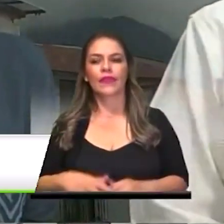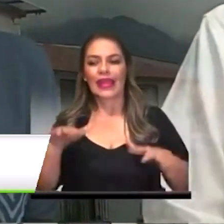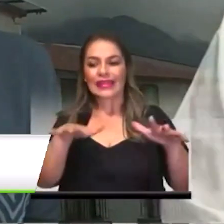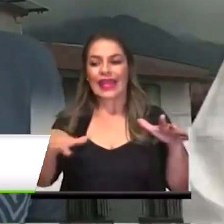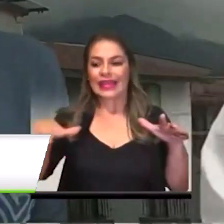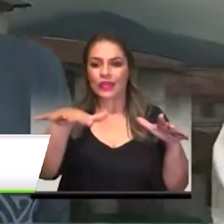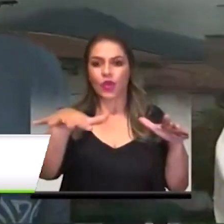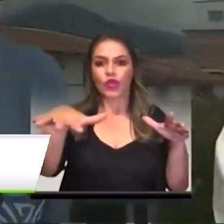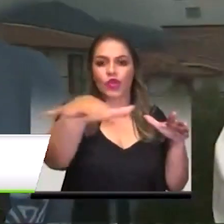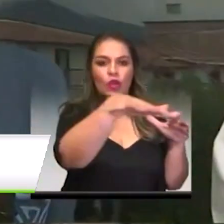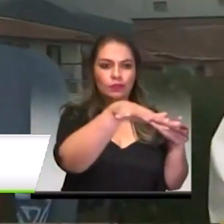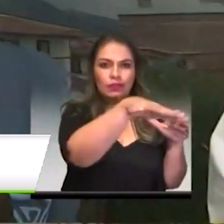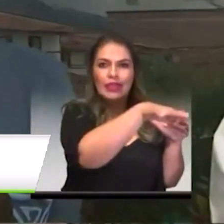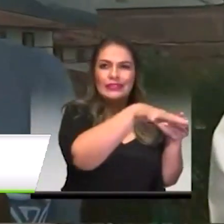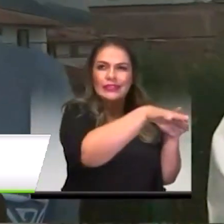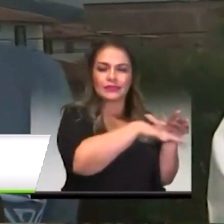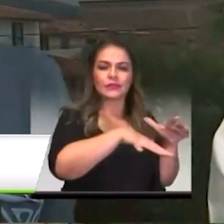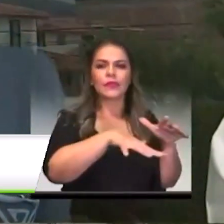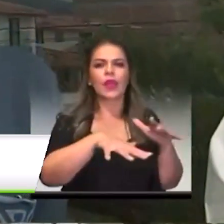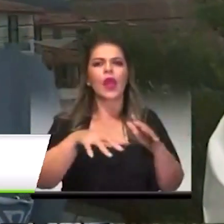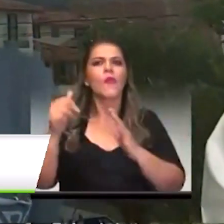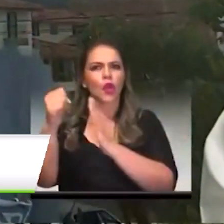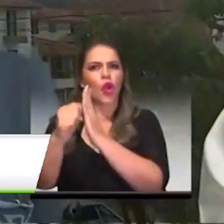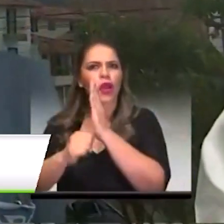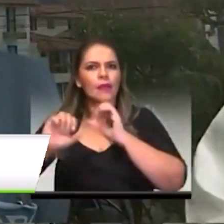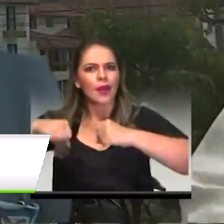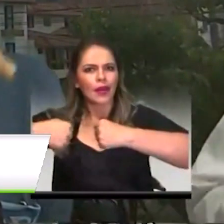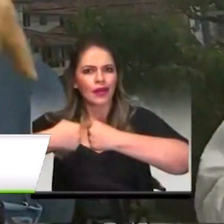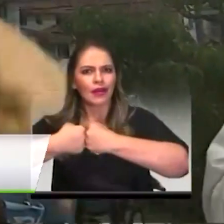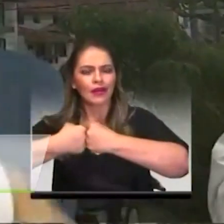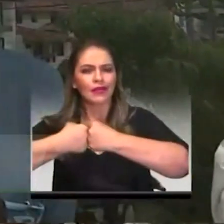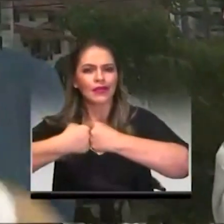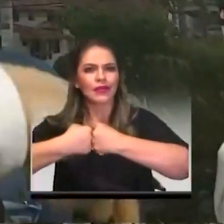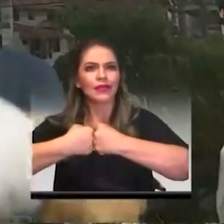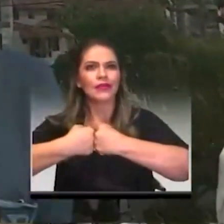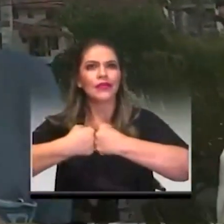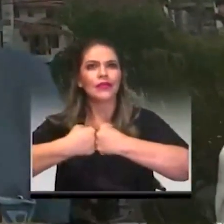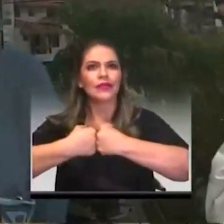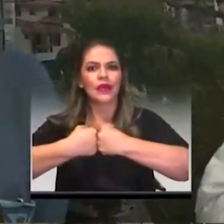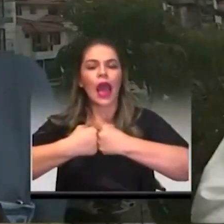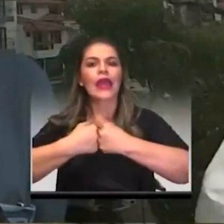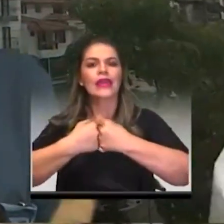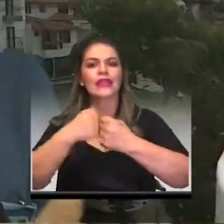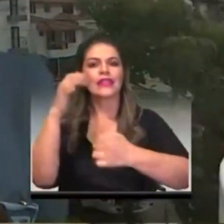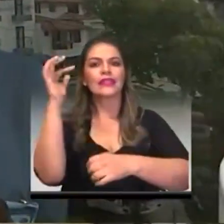territorios podemos hacer programas conjuntos con los canales